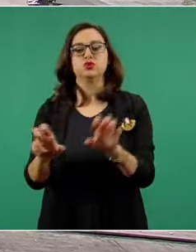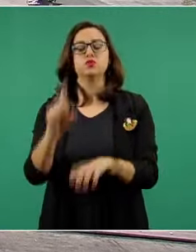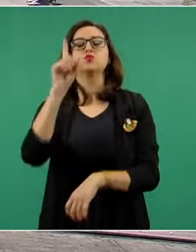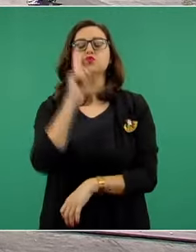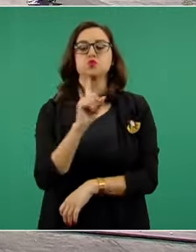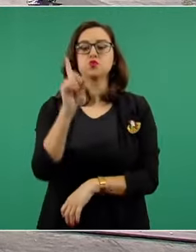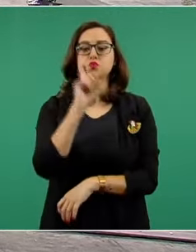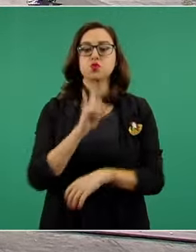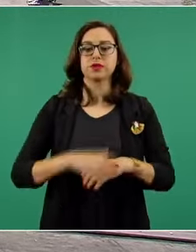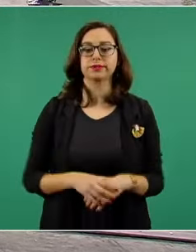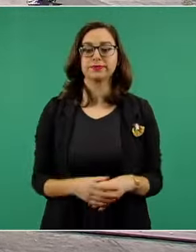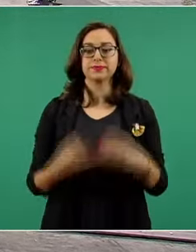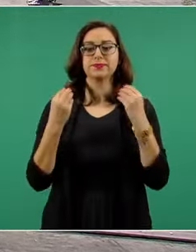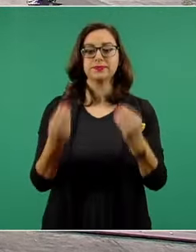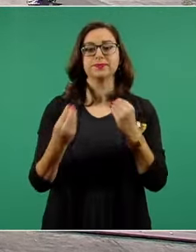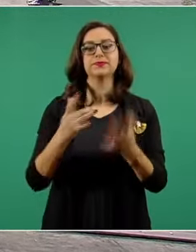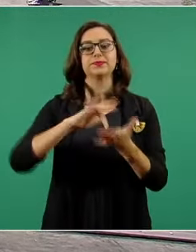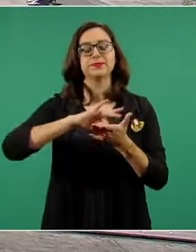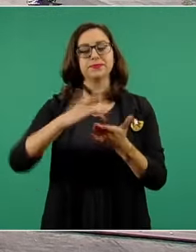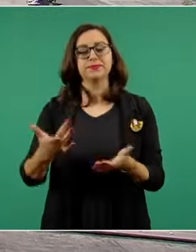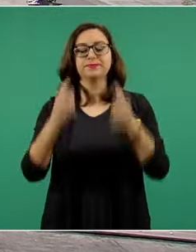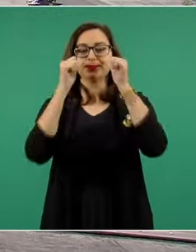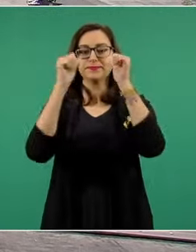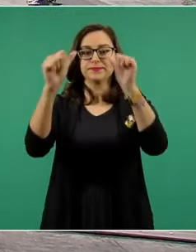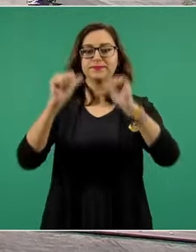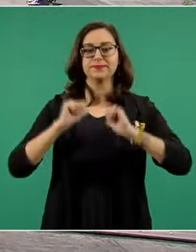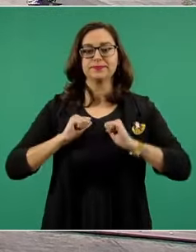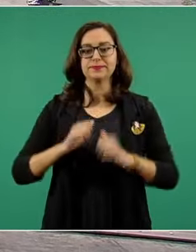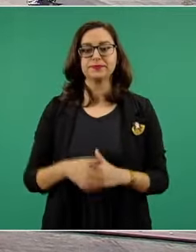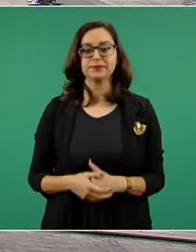Muchas gracias por permitirnos entrar a sus hogares.